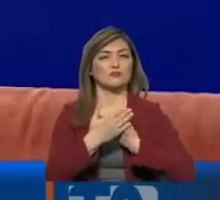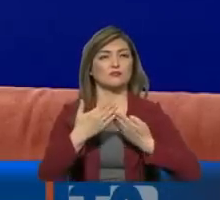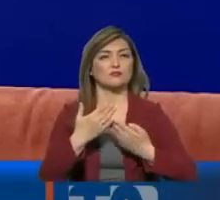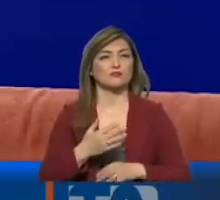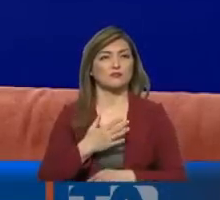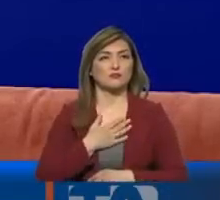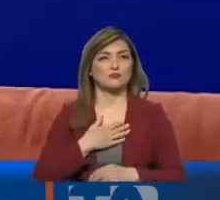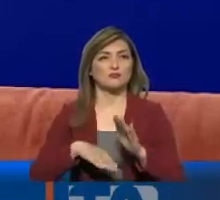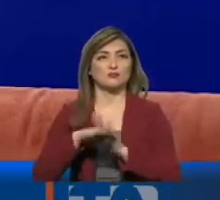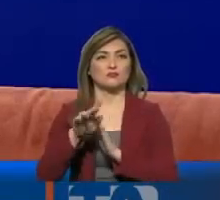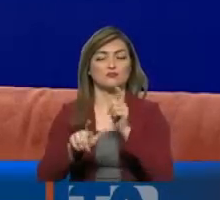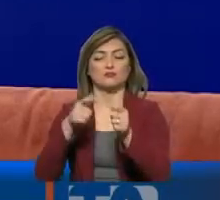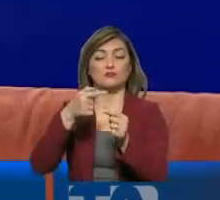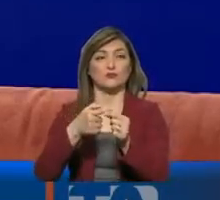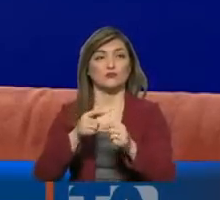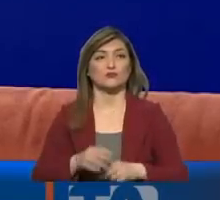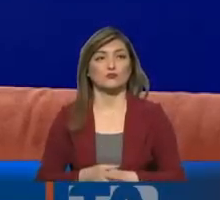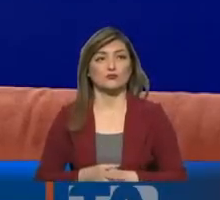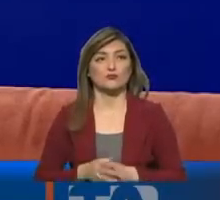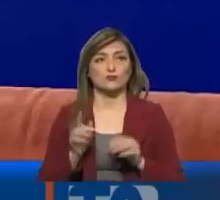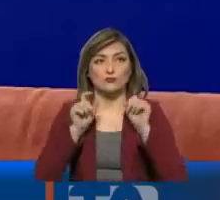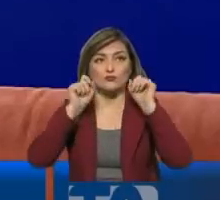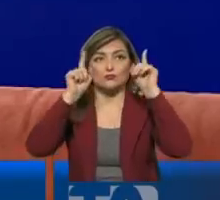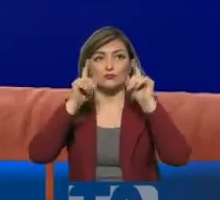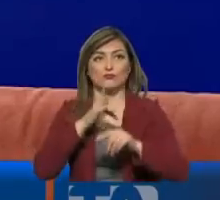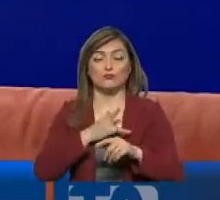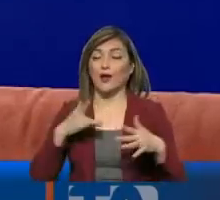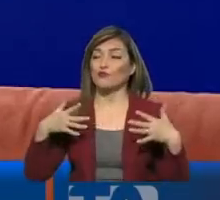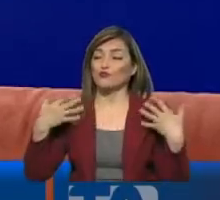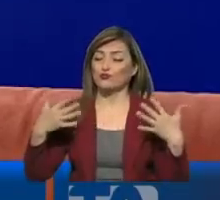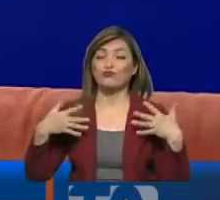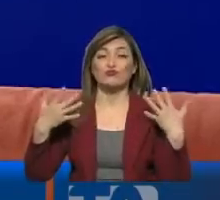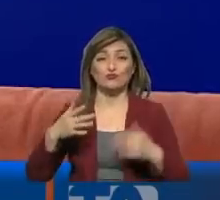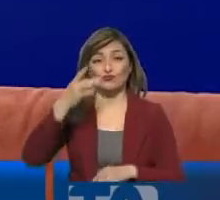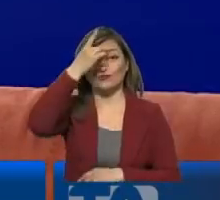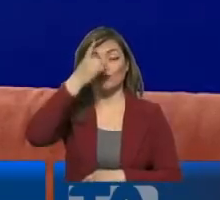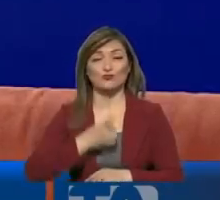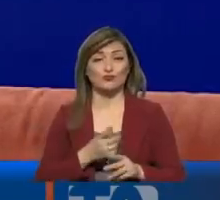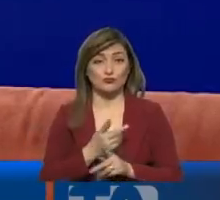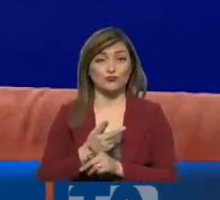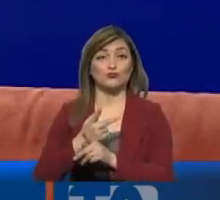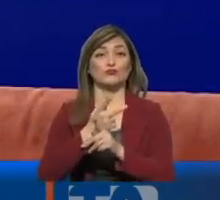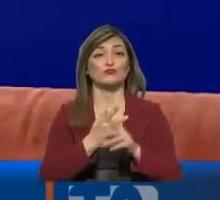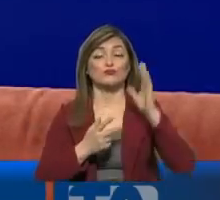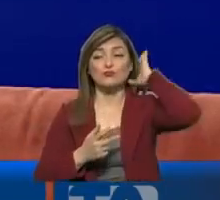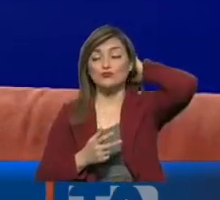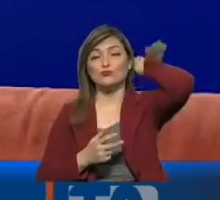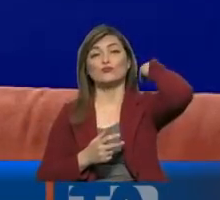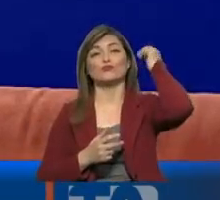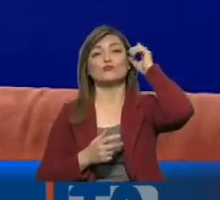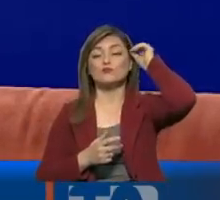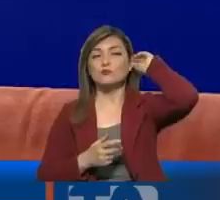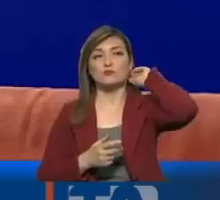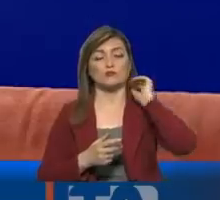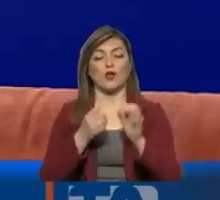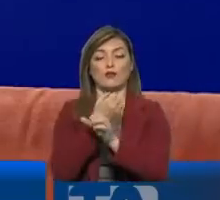creo que yo, como la mayoría de los quiteños, del día de hoy nos despertamos muy contentos con la decisión de los señores concejales que han defendido a la